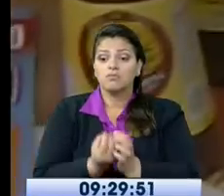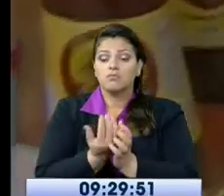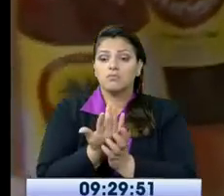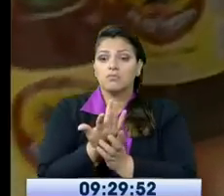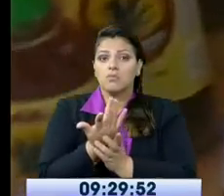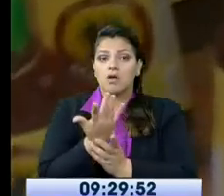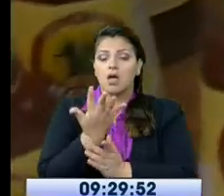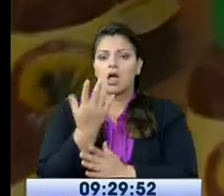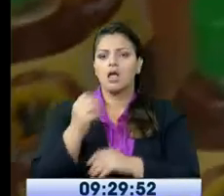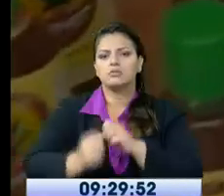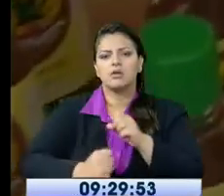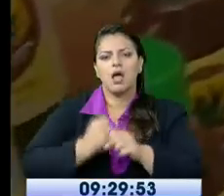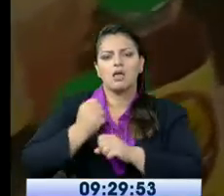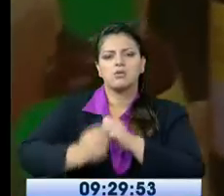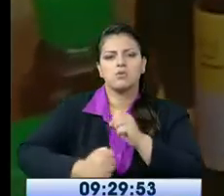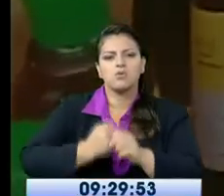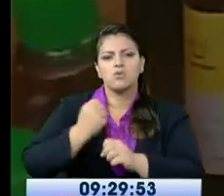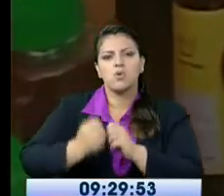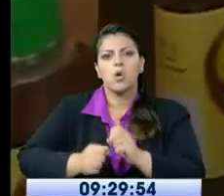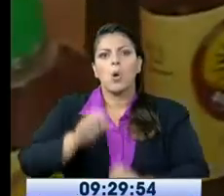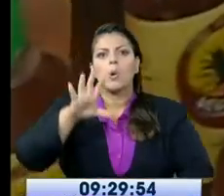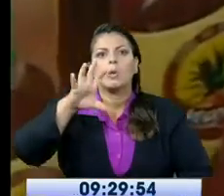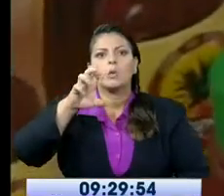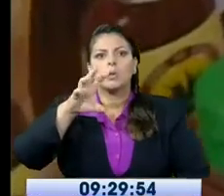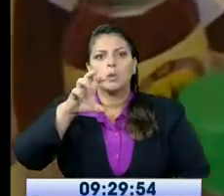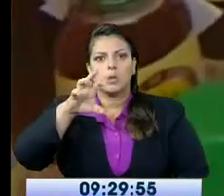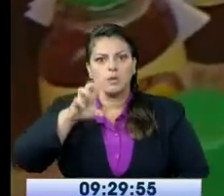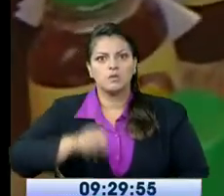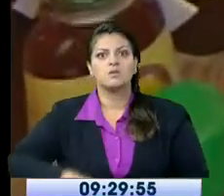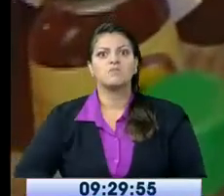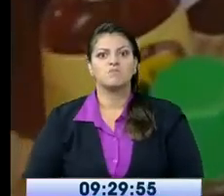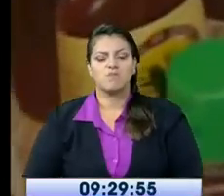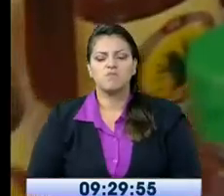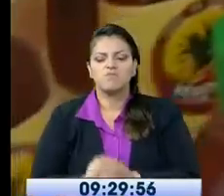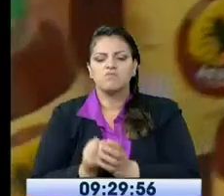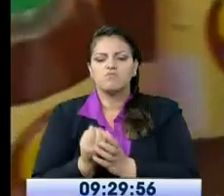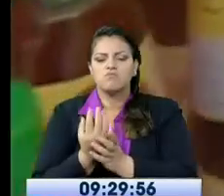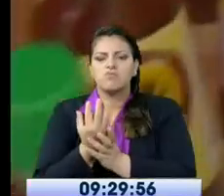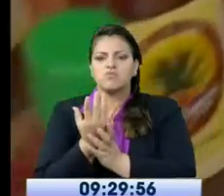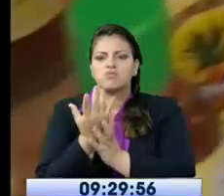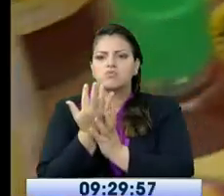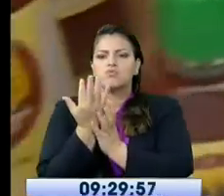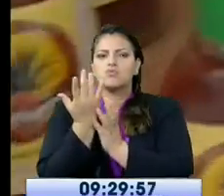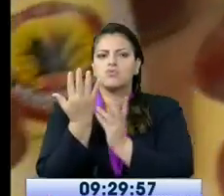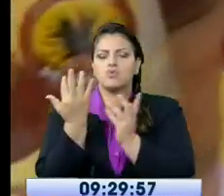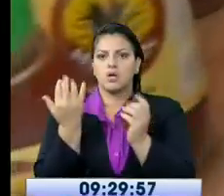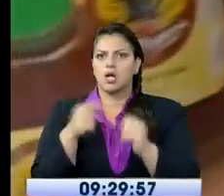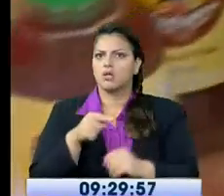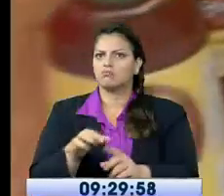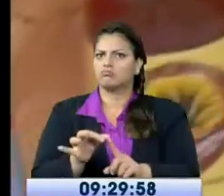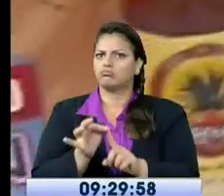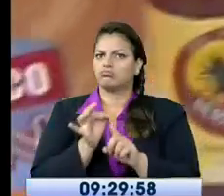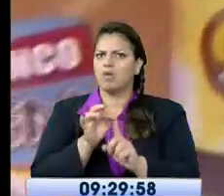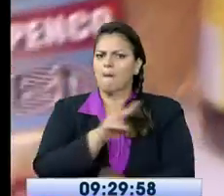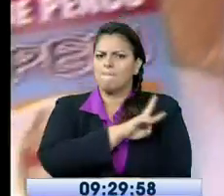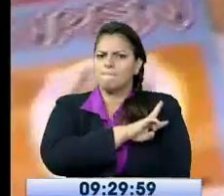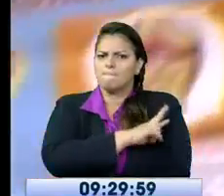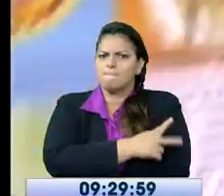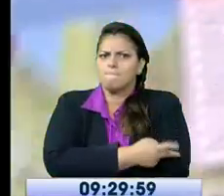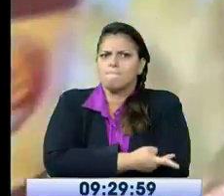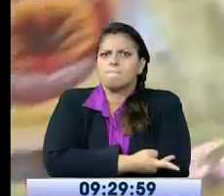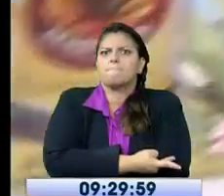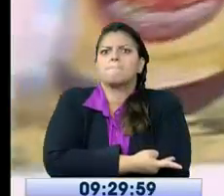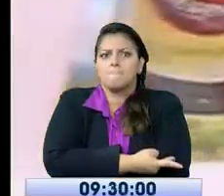¡Dios mío, 15 años! Se imagina. Durante esa época, asimila todos los minerales y sales de la tierra, del sol, de la lluvia, de